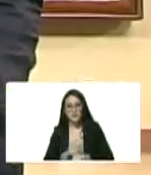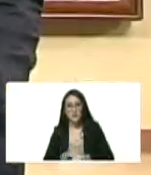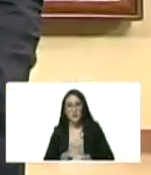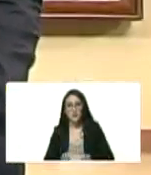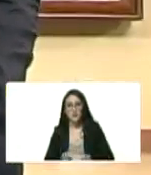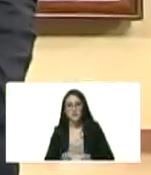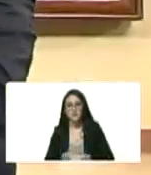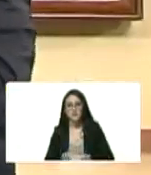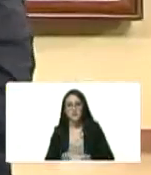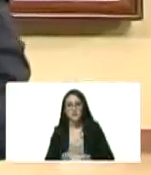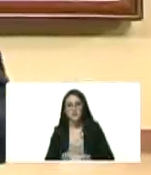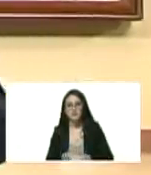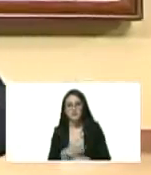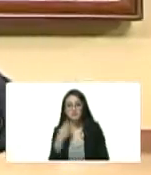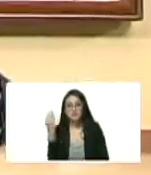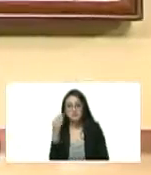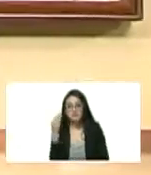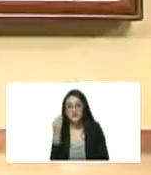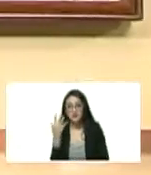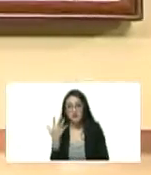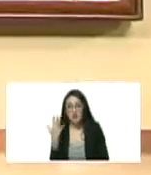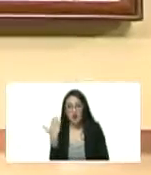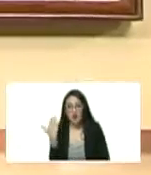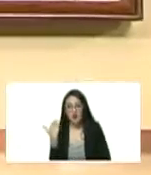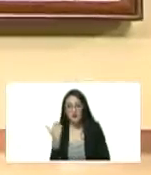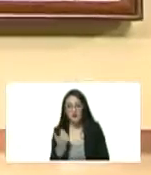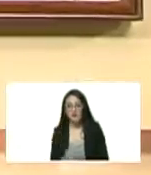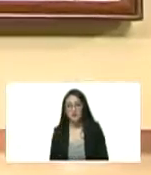Se creyó en su época omnipotente.